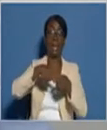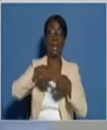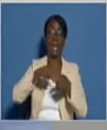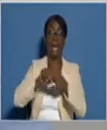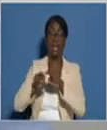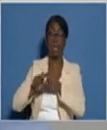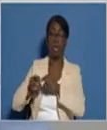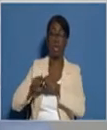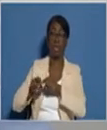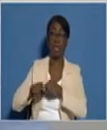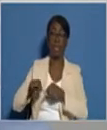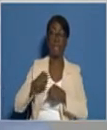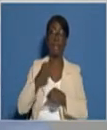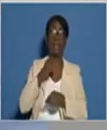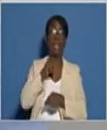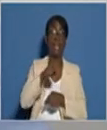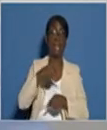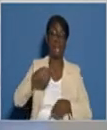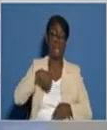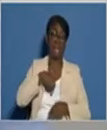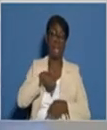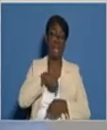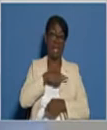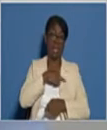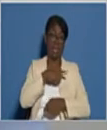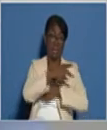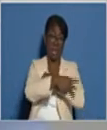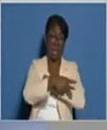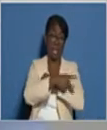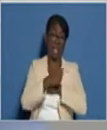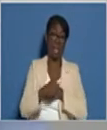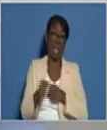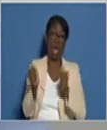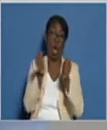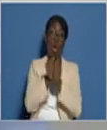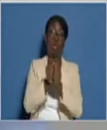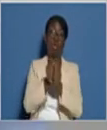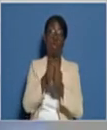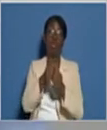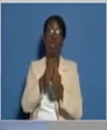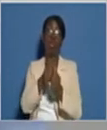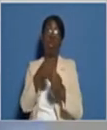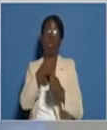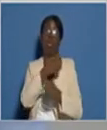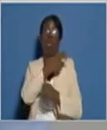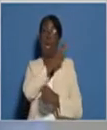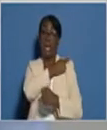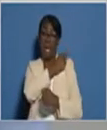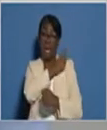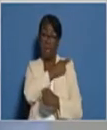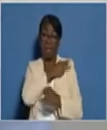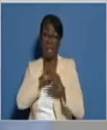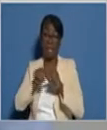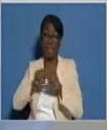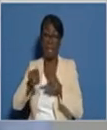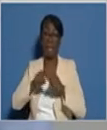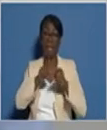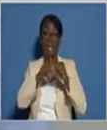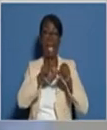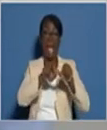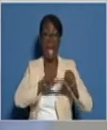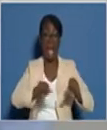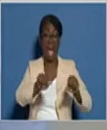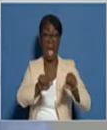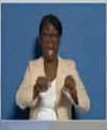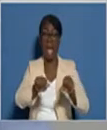trabajadoras organizadas y representados de este país, junto con los empleadores y todos en distintos sectores,